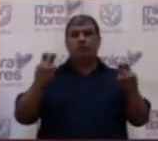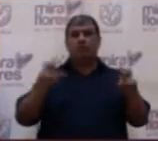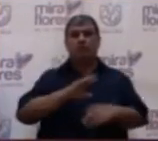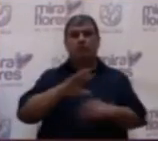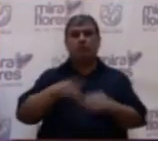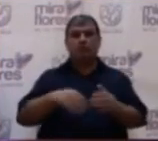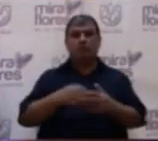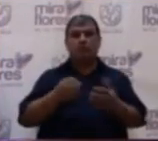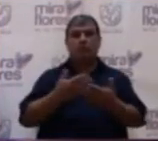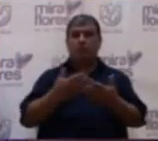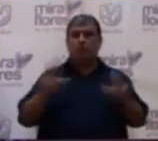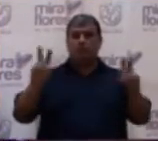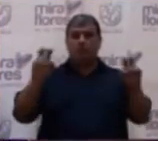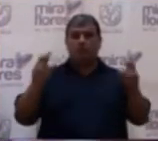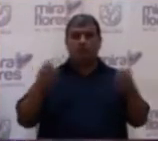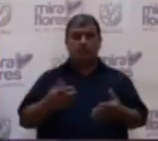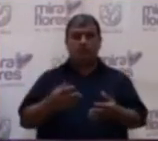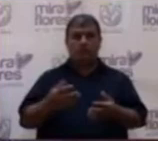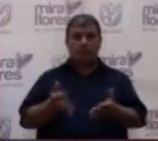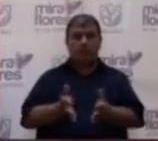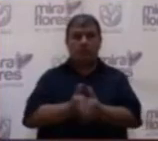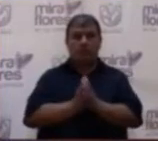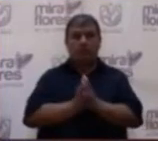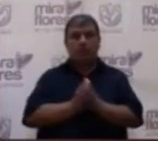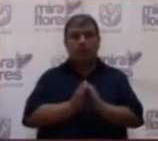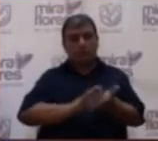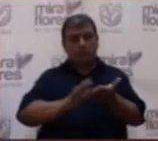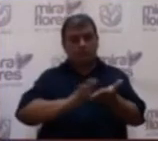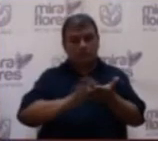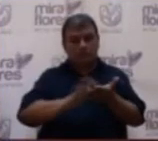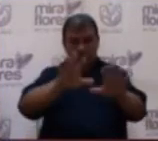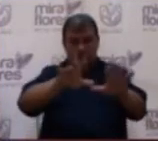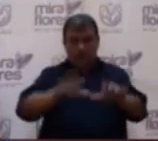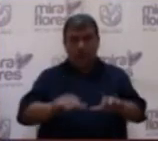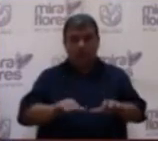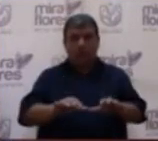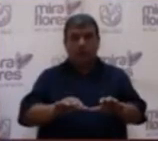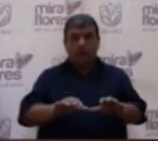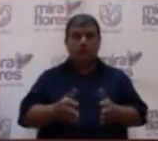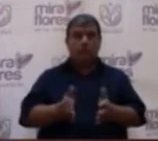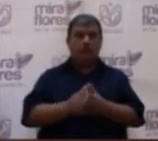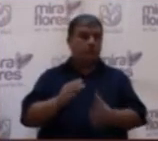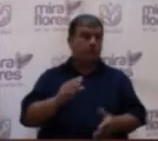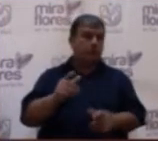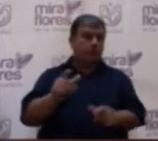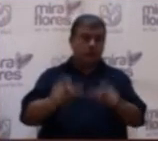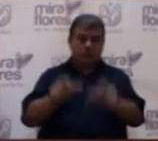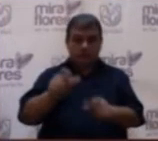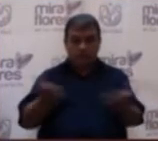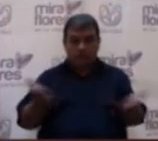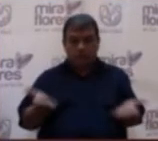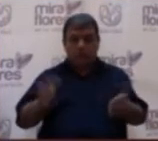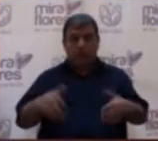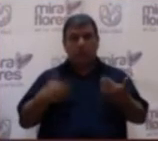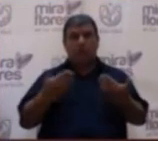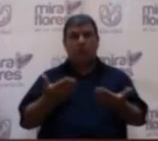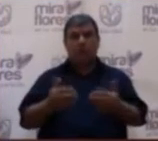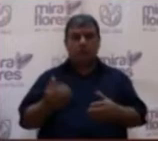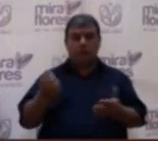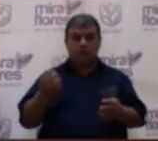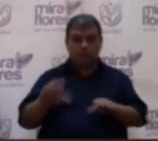está no habiendo más temas que tratar voy a pedir la dispensa de aprobación del acta de todos los miembros que se encuentran acá para poder